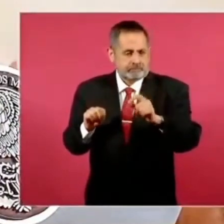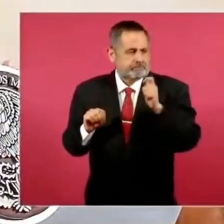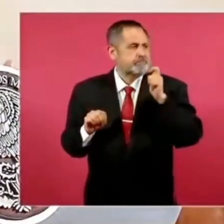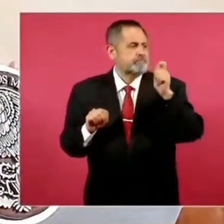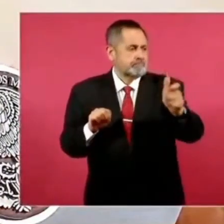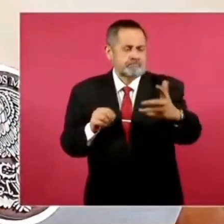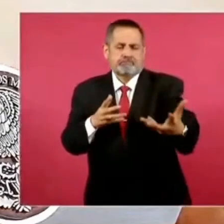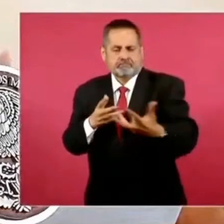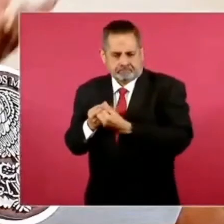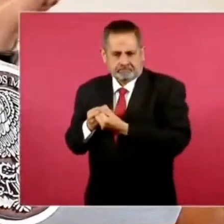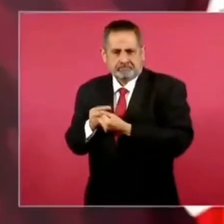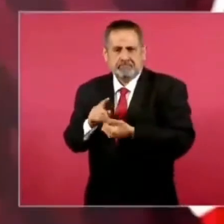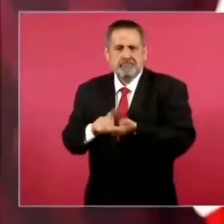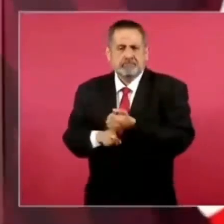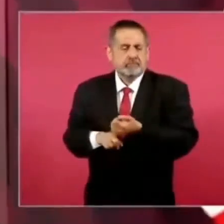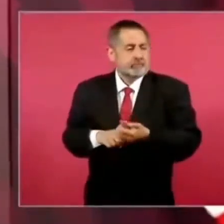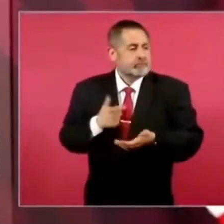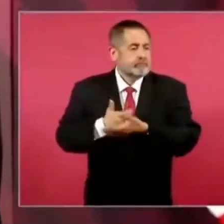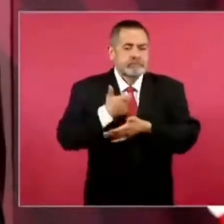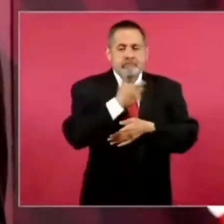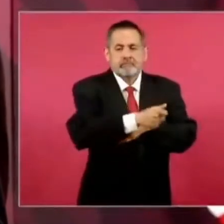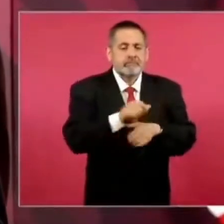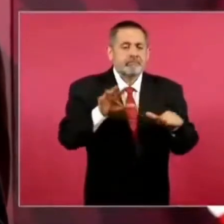Park $600 millones.